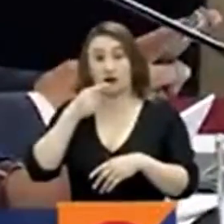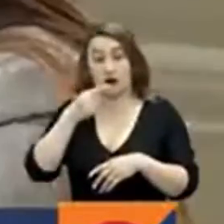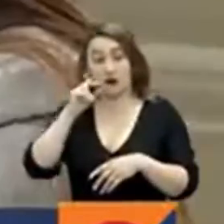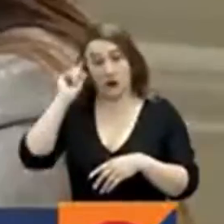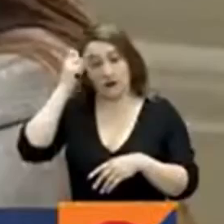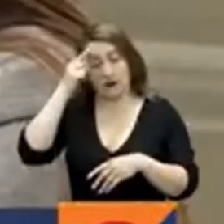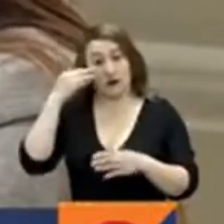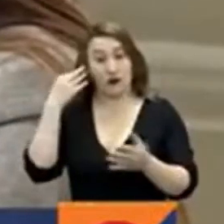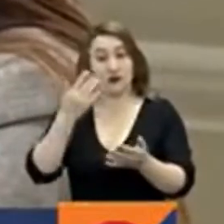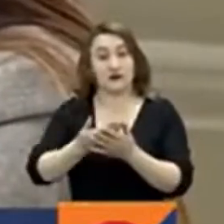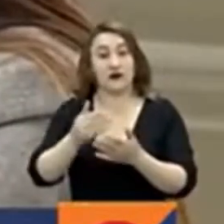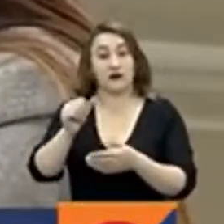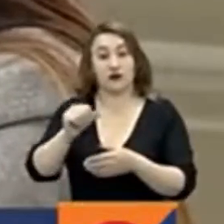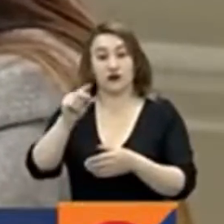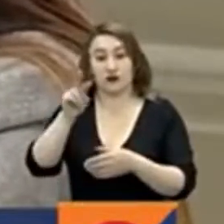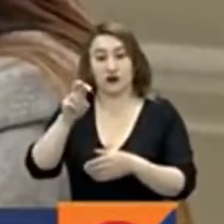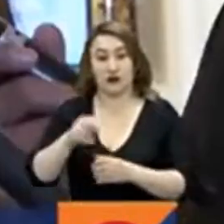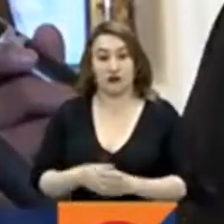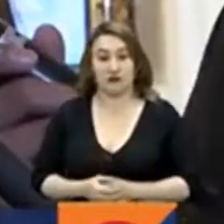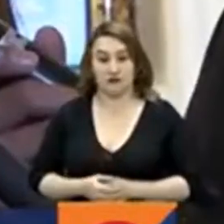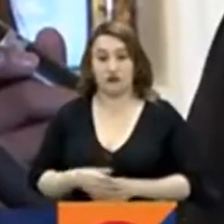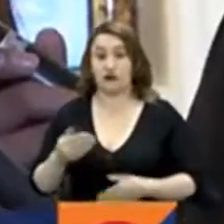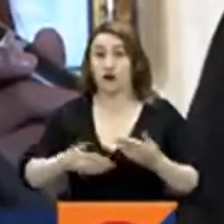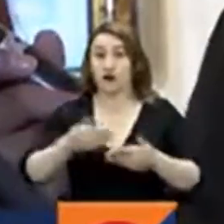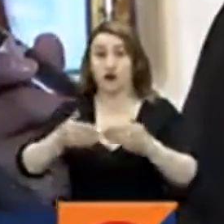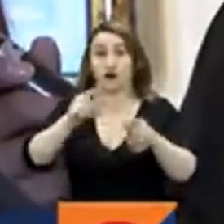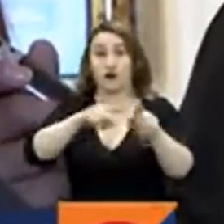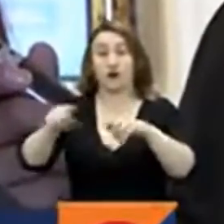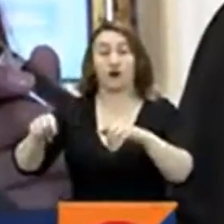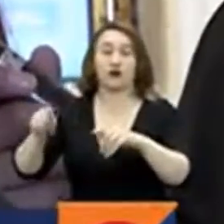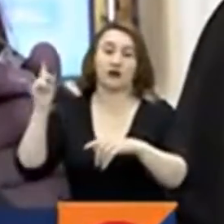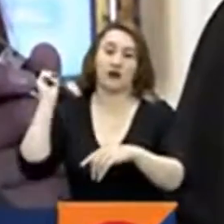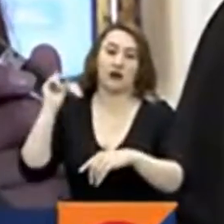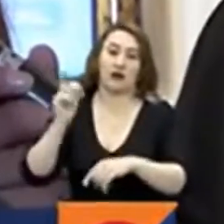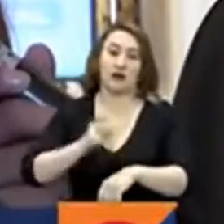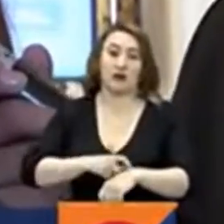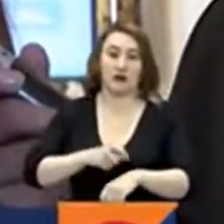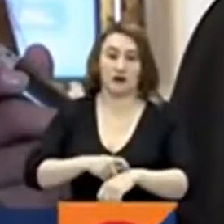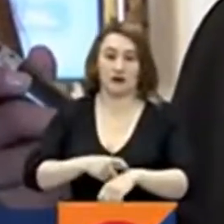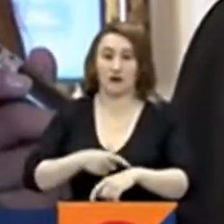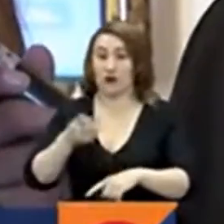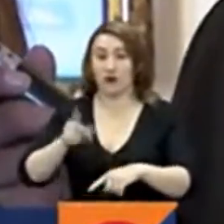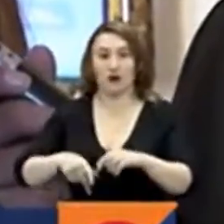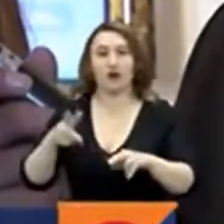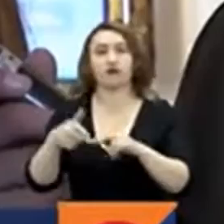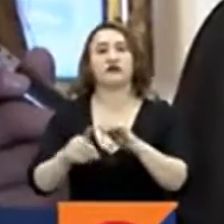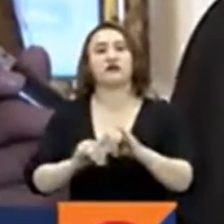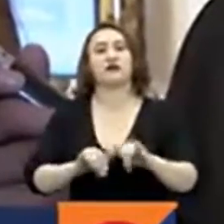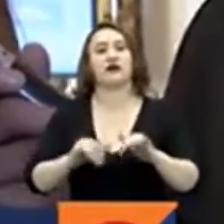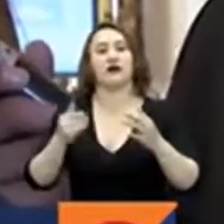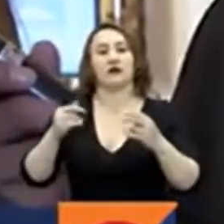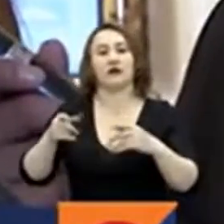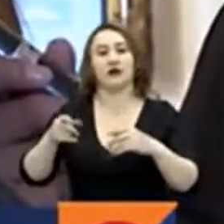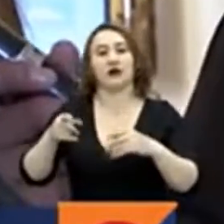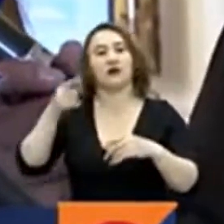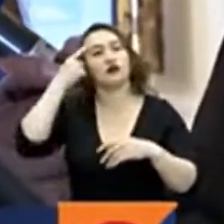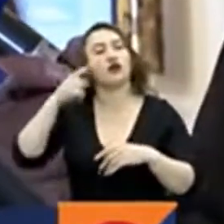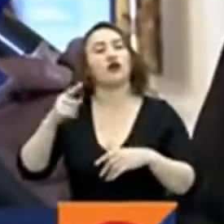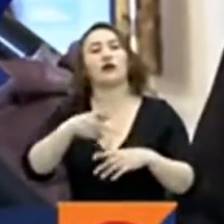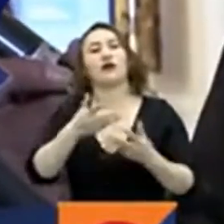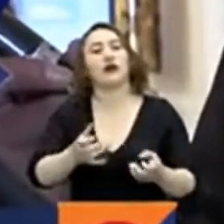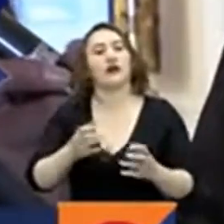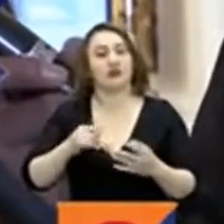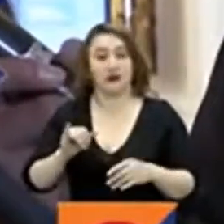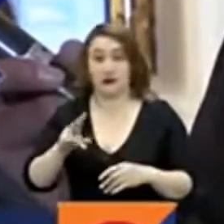hasta el 7 de agosto. Aquí hay procesos que llevan mucho tiempo y que no se pueden sencillamente suspender porque es que a alguien le pareció que hay que suspenderlo.